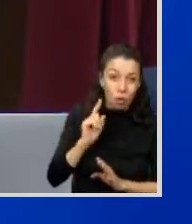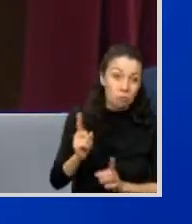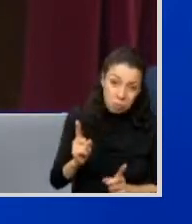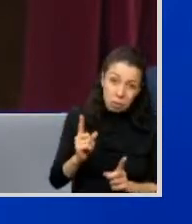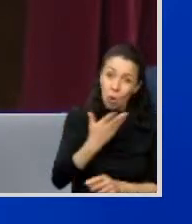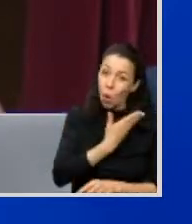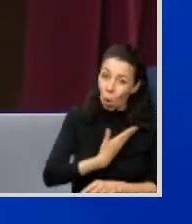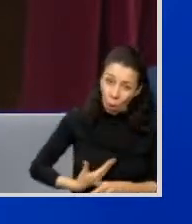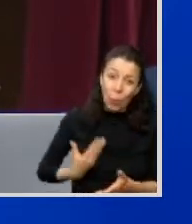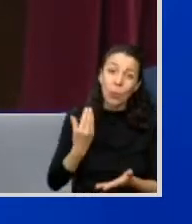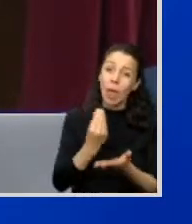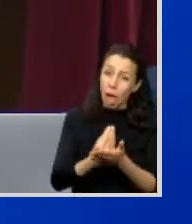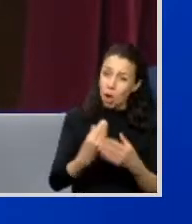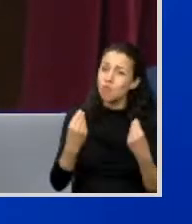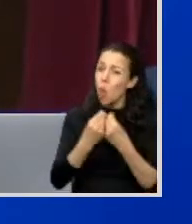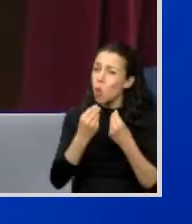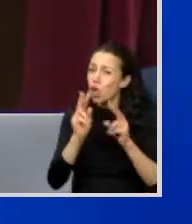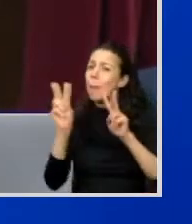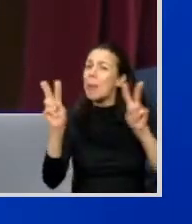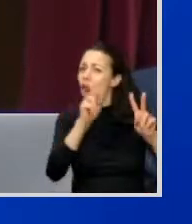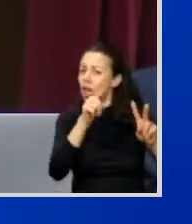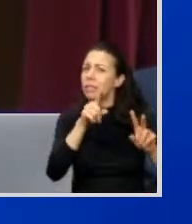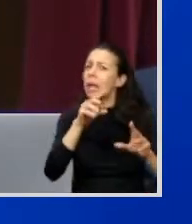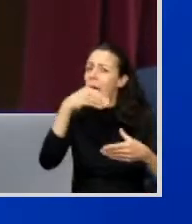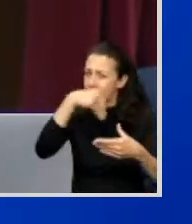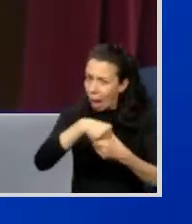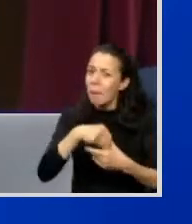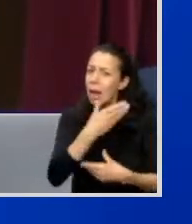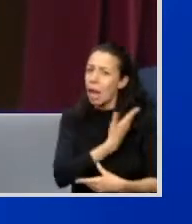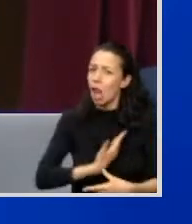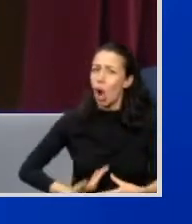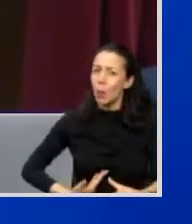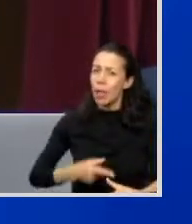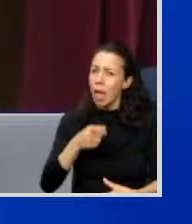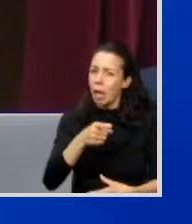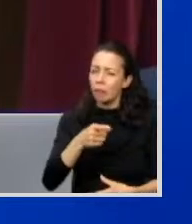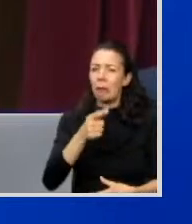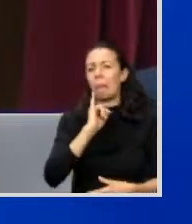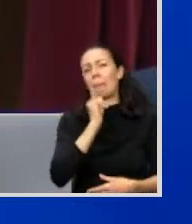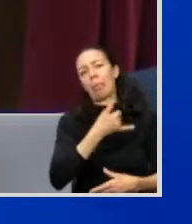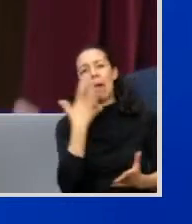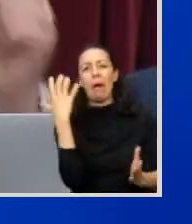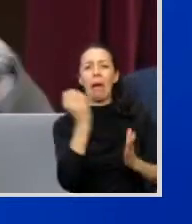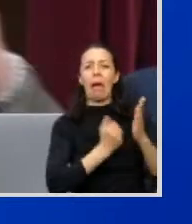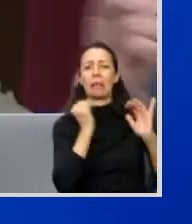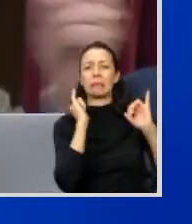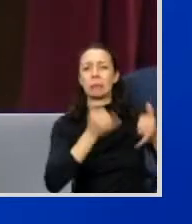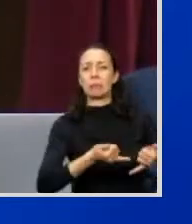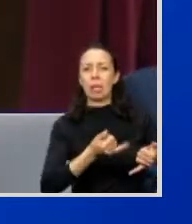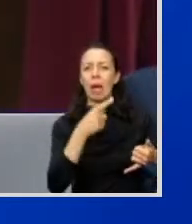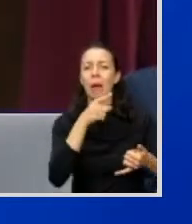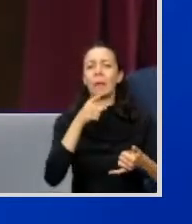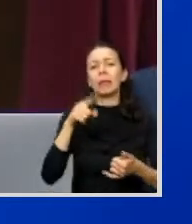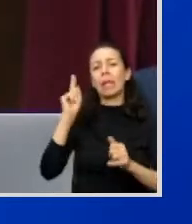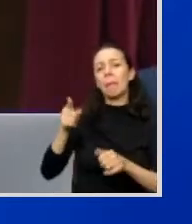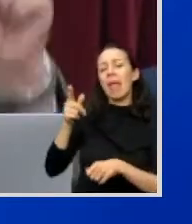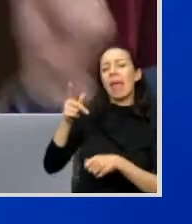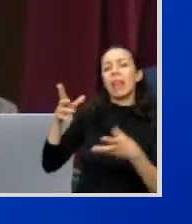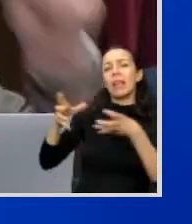estoy. Yo estoy acá en representación de mi provincia, por eso me dolió tanto la otra vez. Cuando los diputados de otras